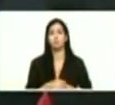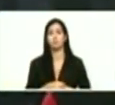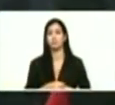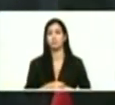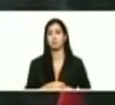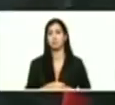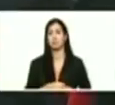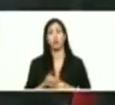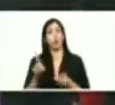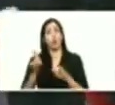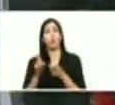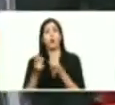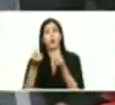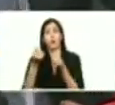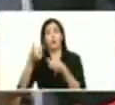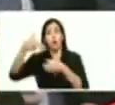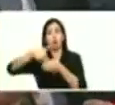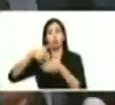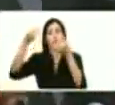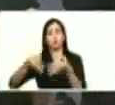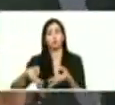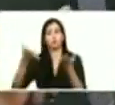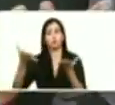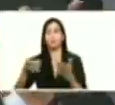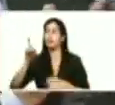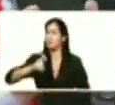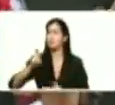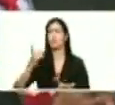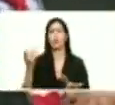cobrar la gasolina es una necesidad